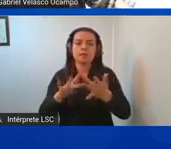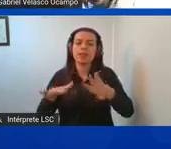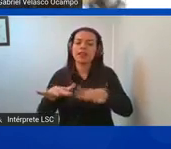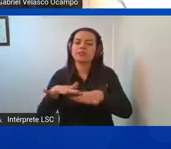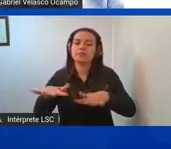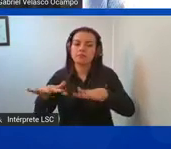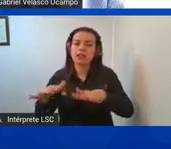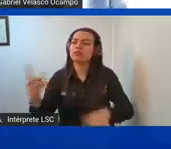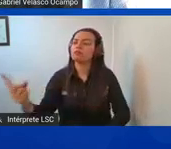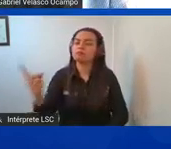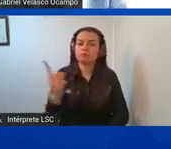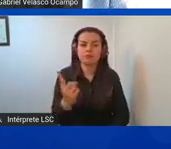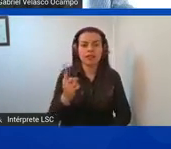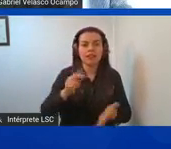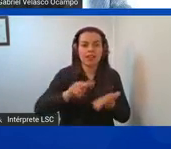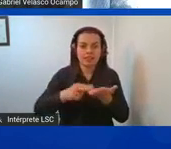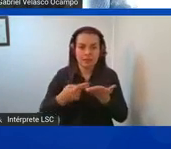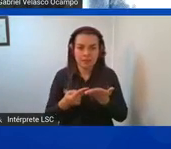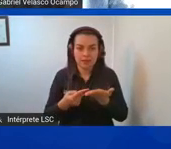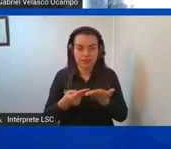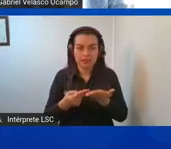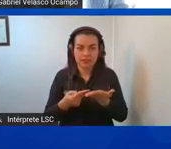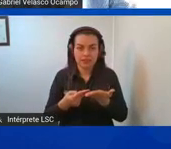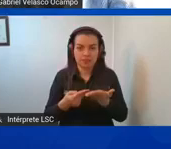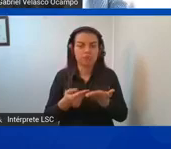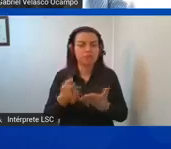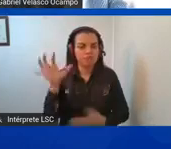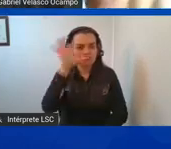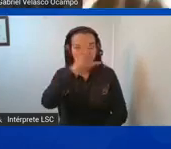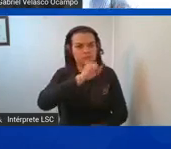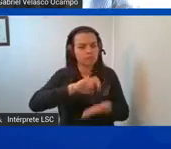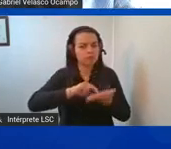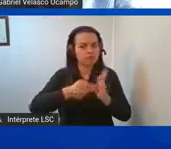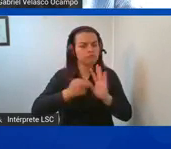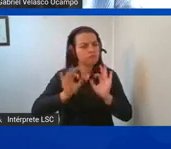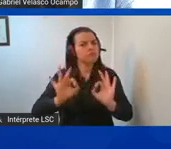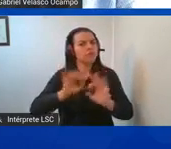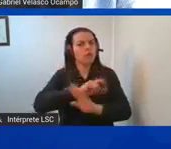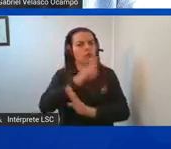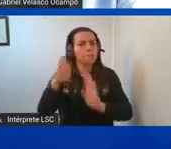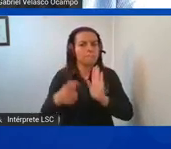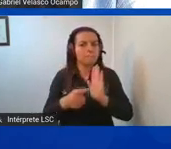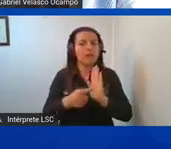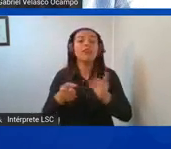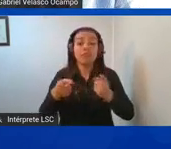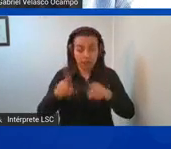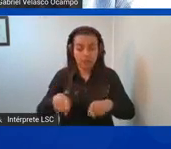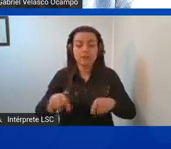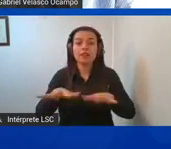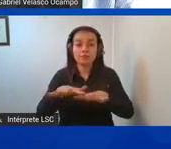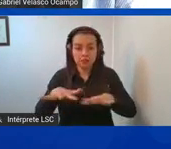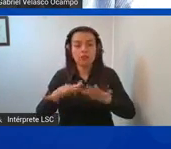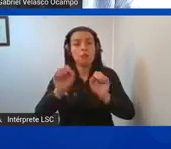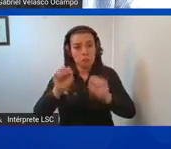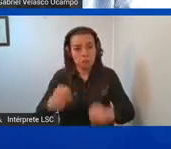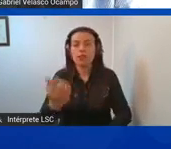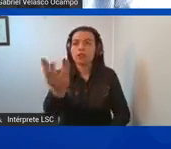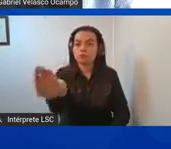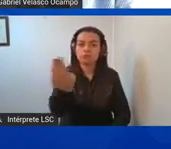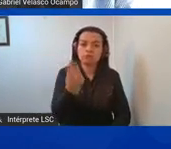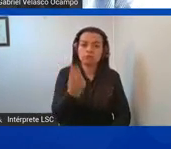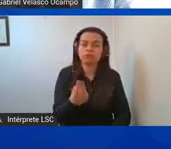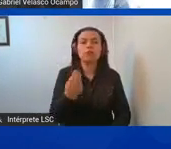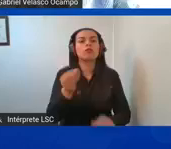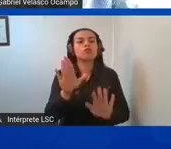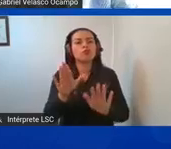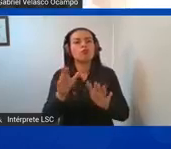intérpretes. Entonces, me parece que queda completo y sí está el espacio para las organizaciones con personas con discapacidad